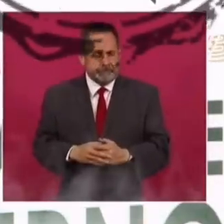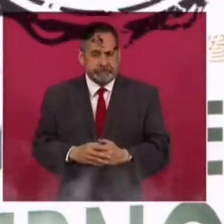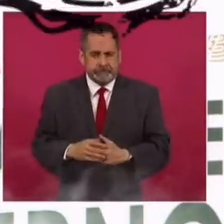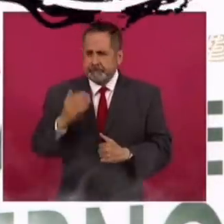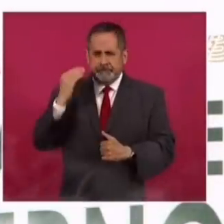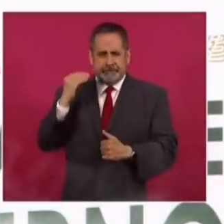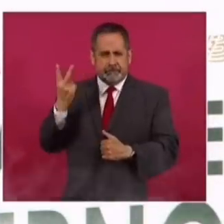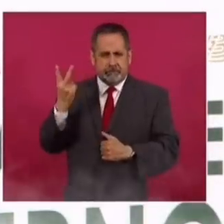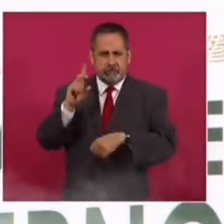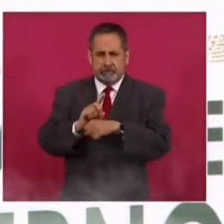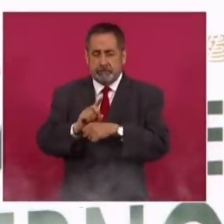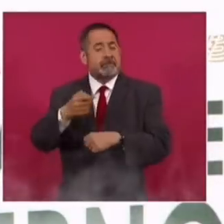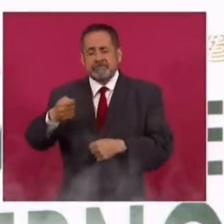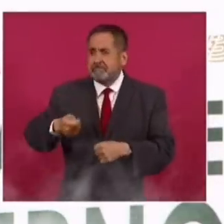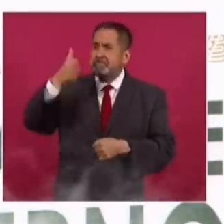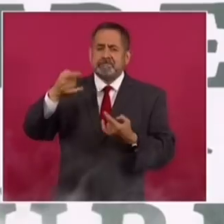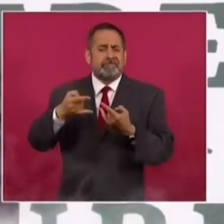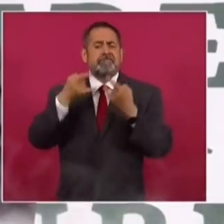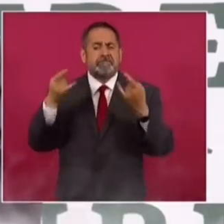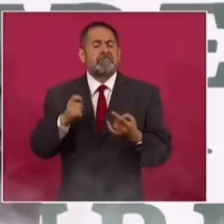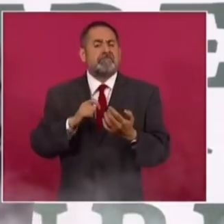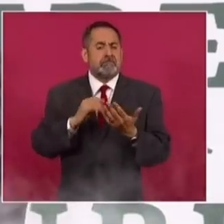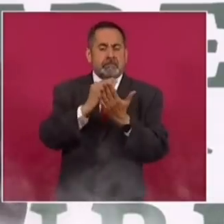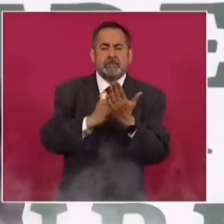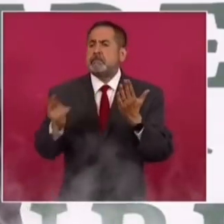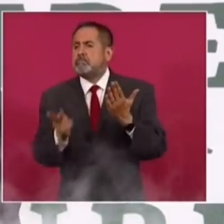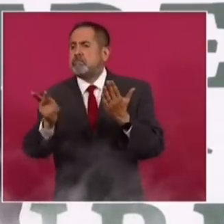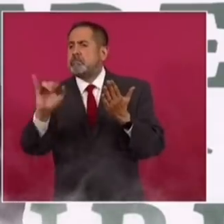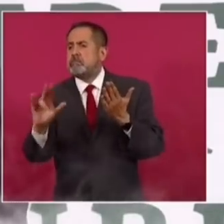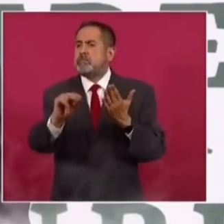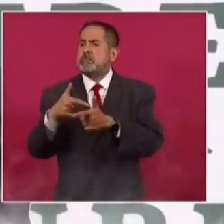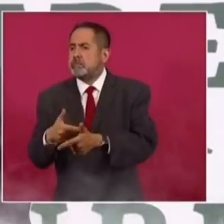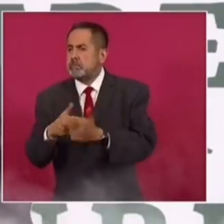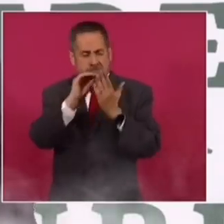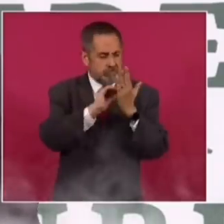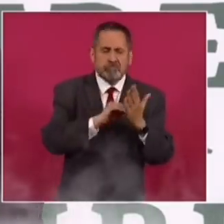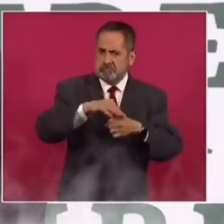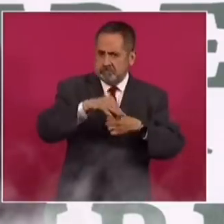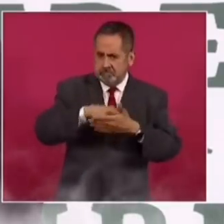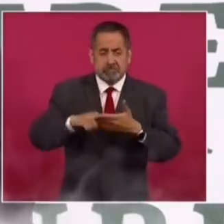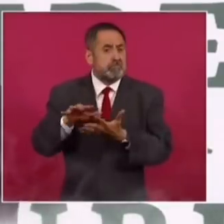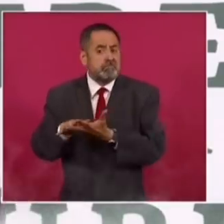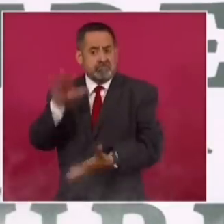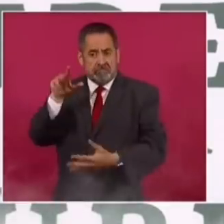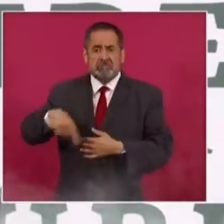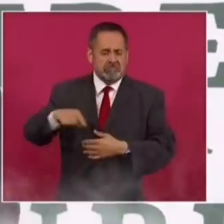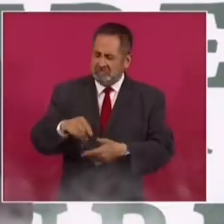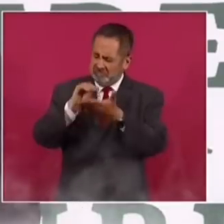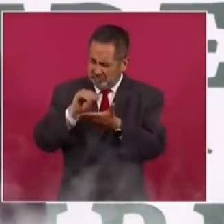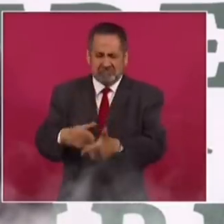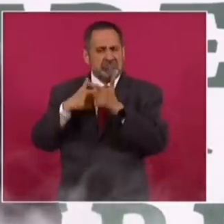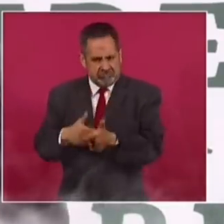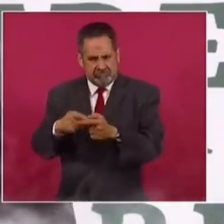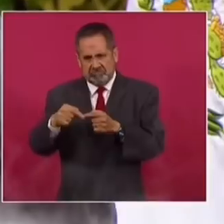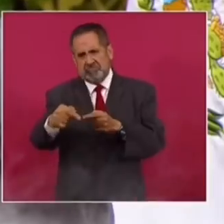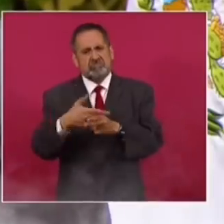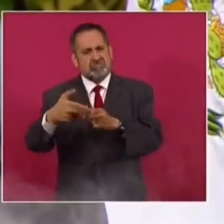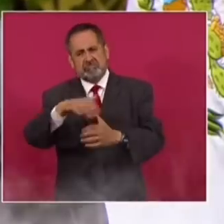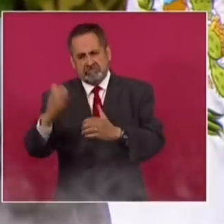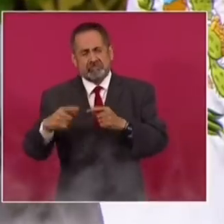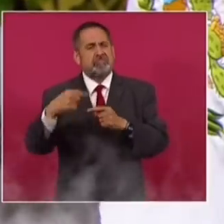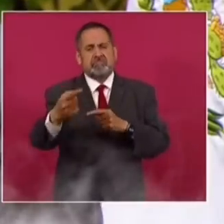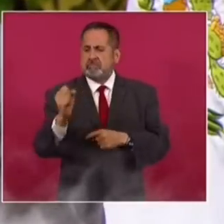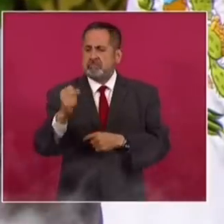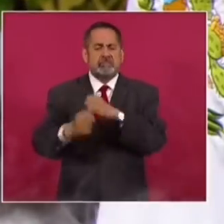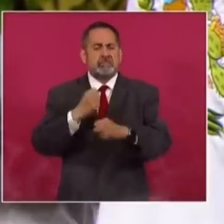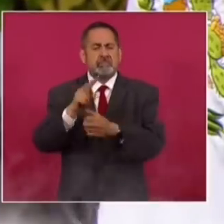por primera vez se llevó a cabo el proceso constitucional de revocación de mandato a la mayoría de la gente votó a favor de que continúa en el gobierno que concluya mi mandato hasta